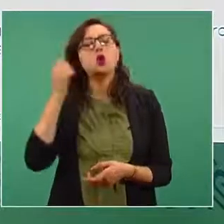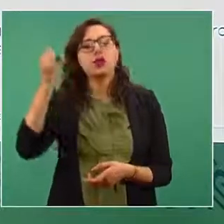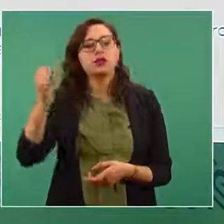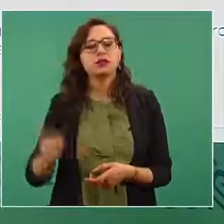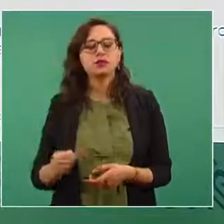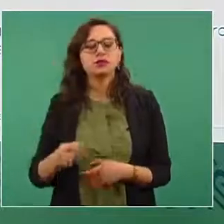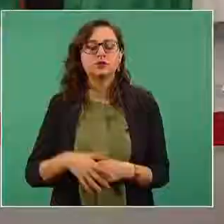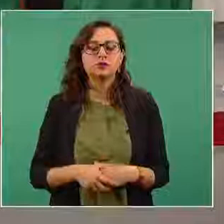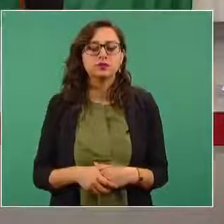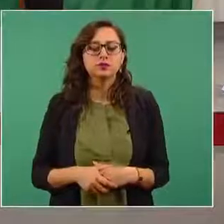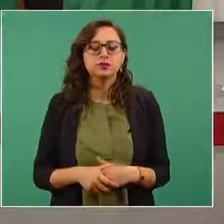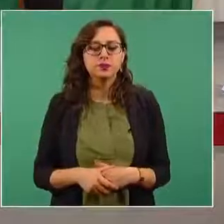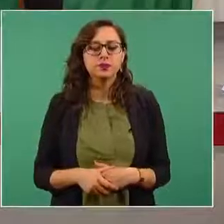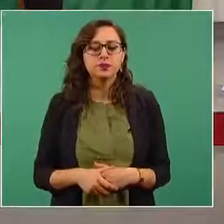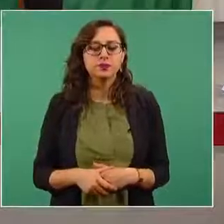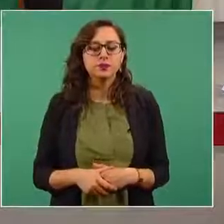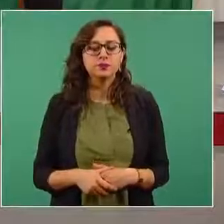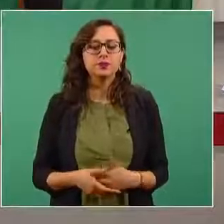Corea del Sur.